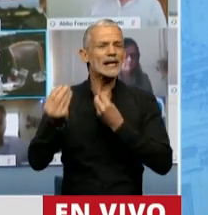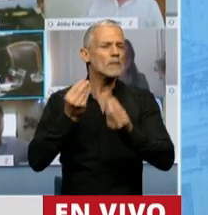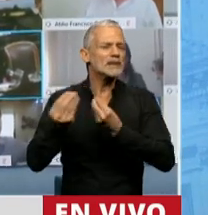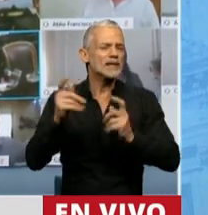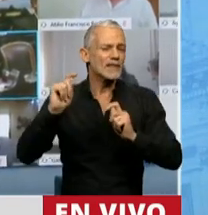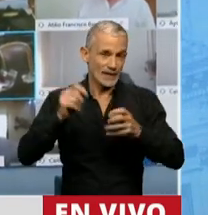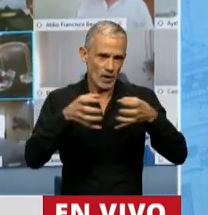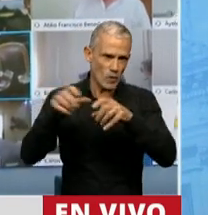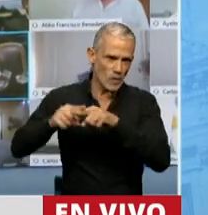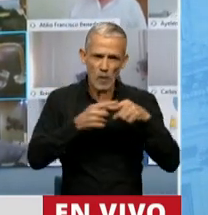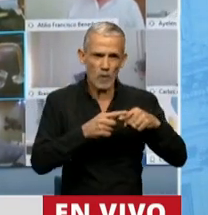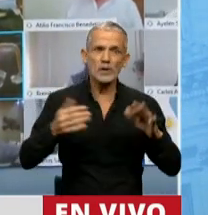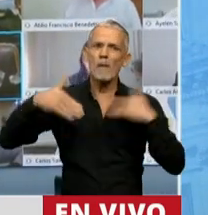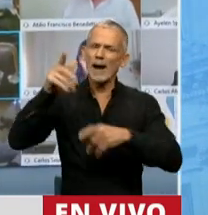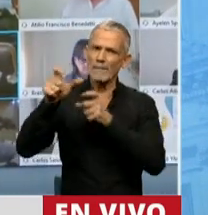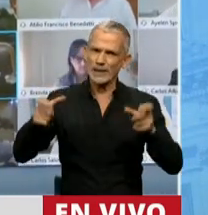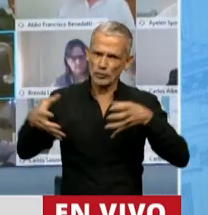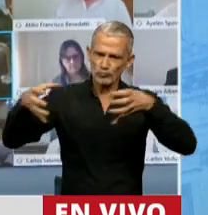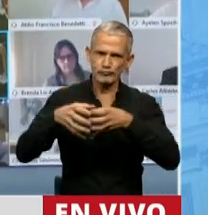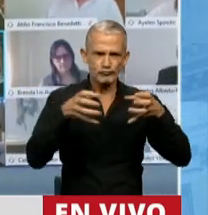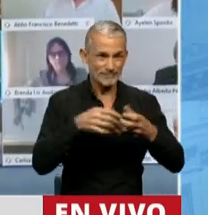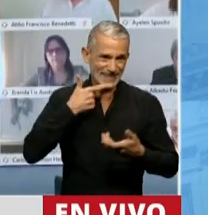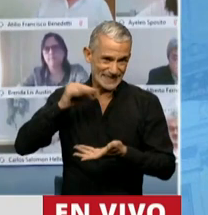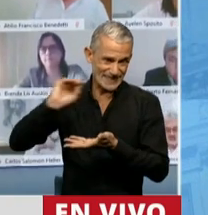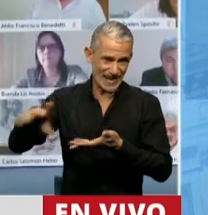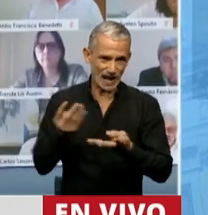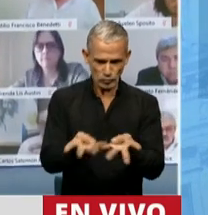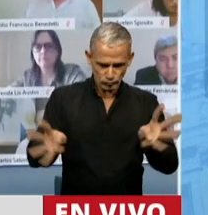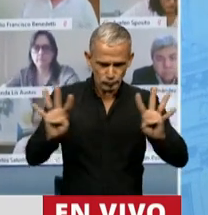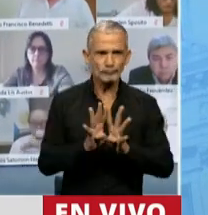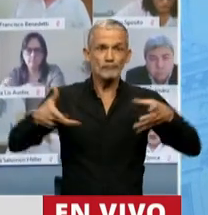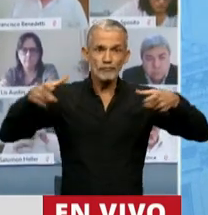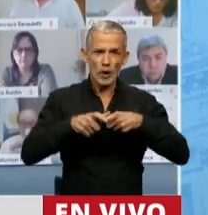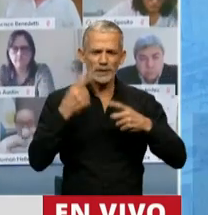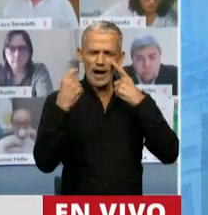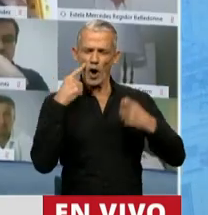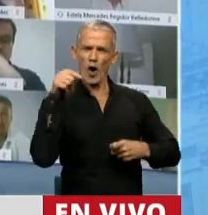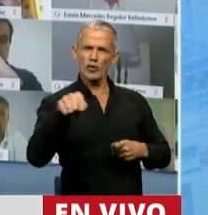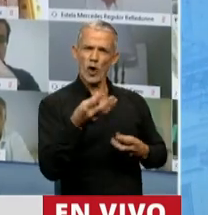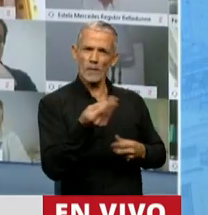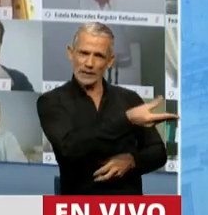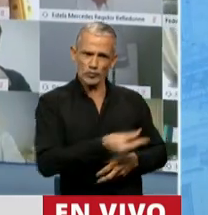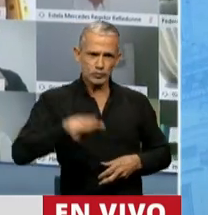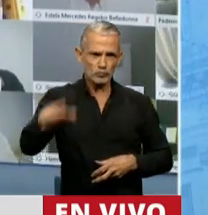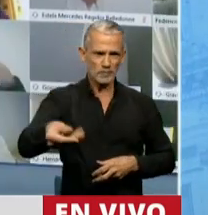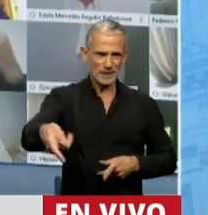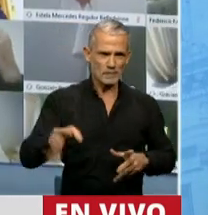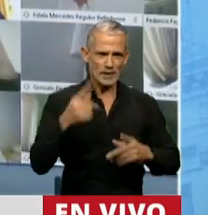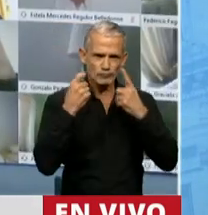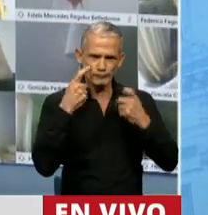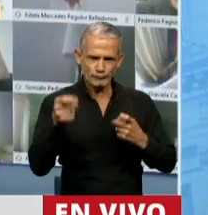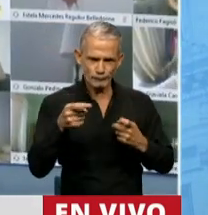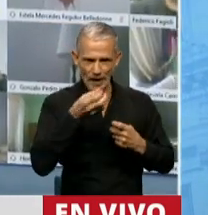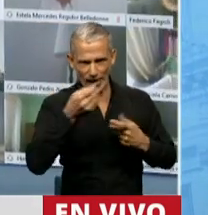representación de los dos bloques con mayor cantidad de integrantes del Honorable Senado de la Nación. Está claro que